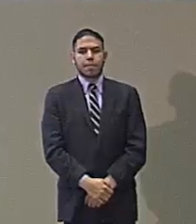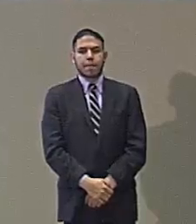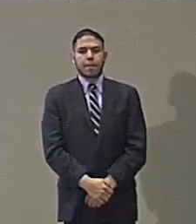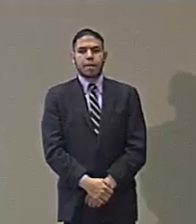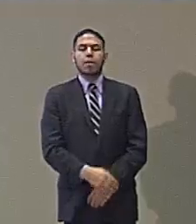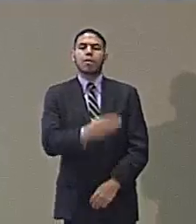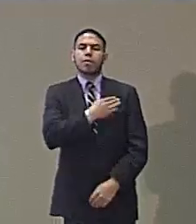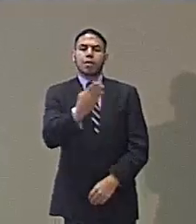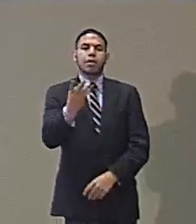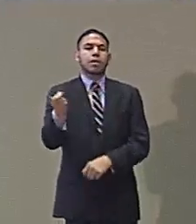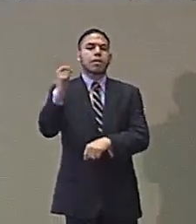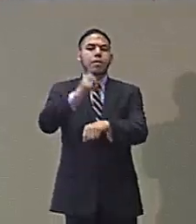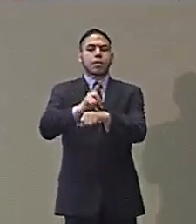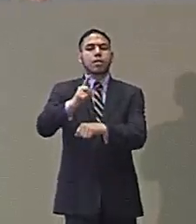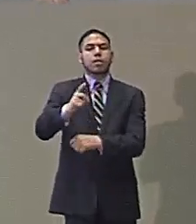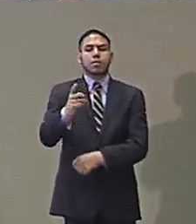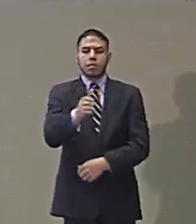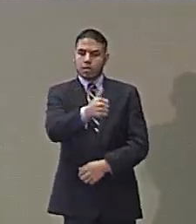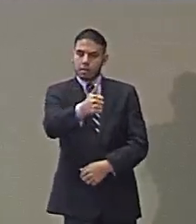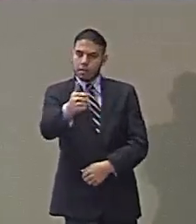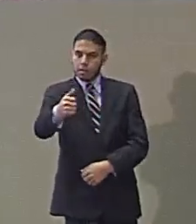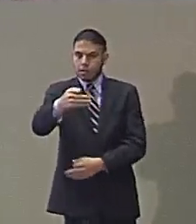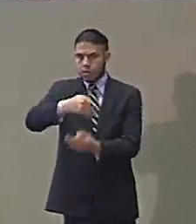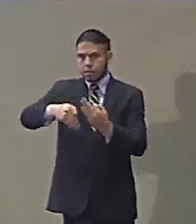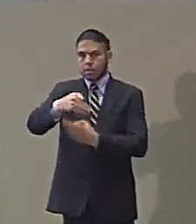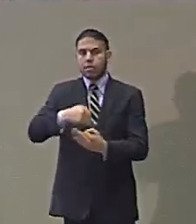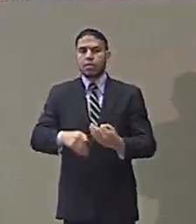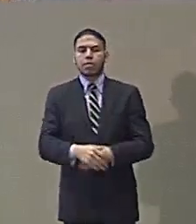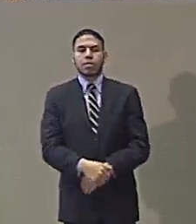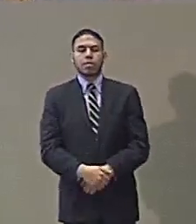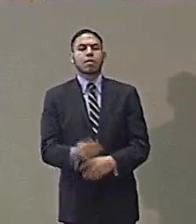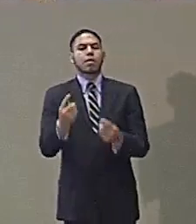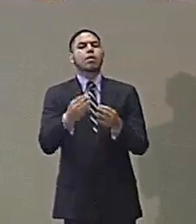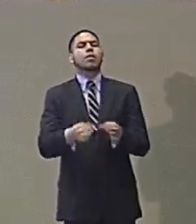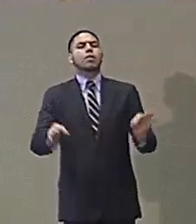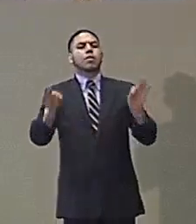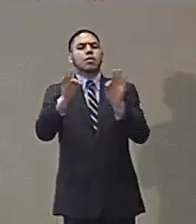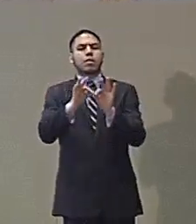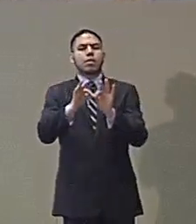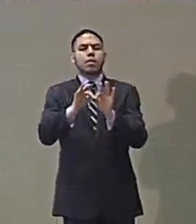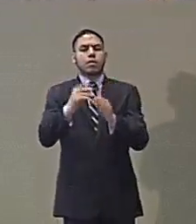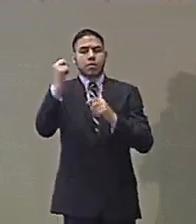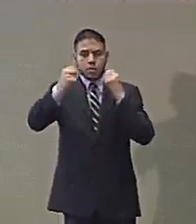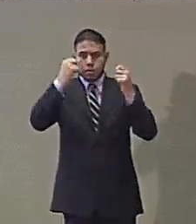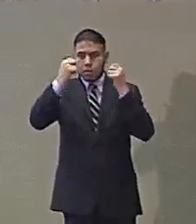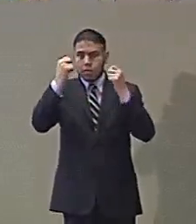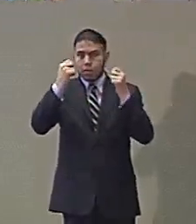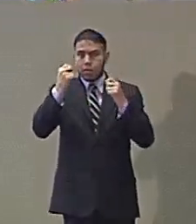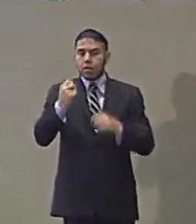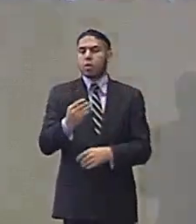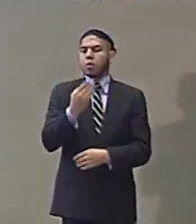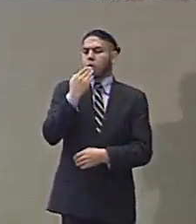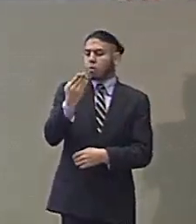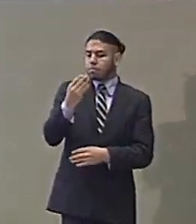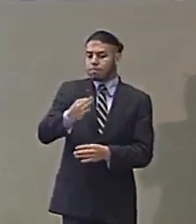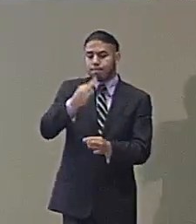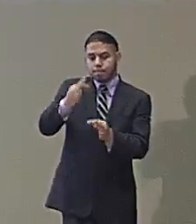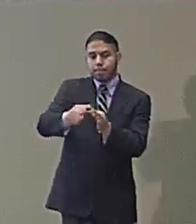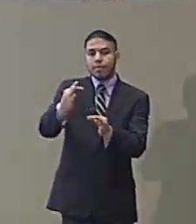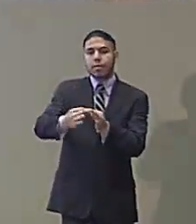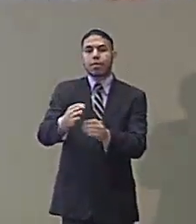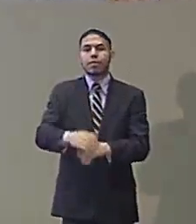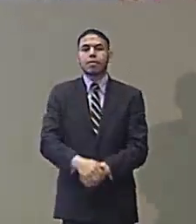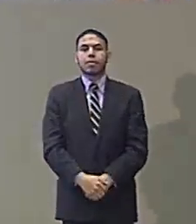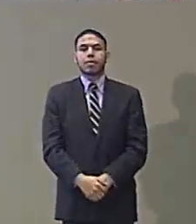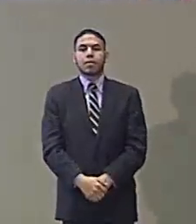muy buenos días tengan todos ustedes la importancia del turismo y sus buenos resultados son por fortuna ya y al